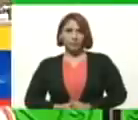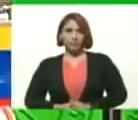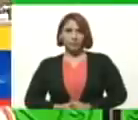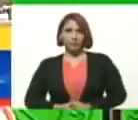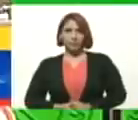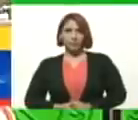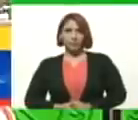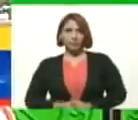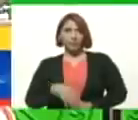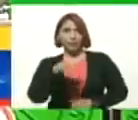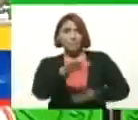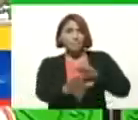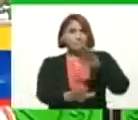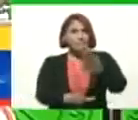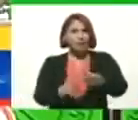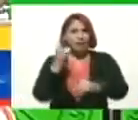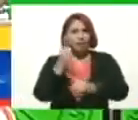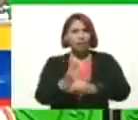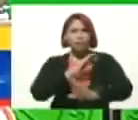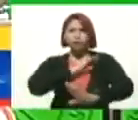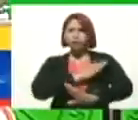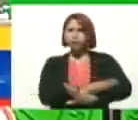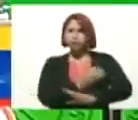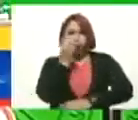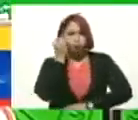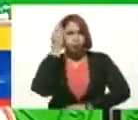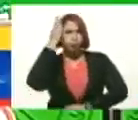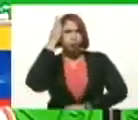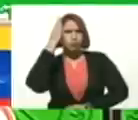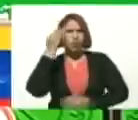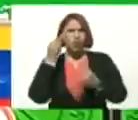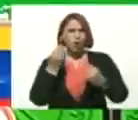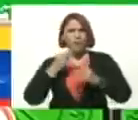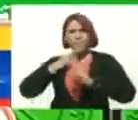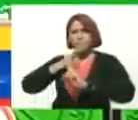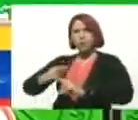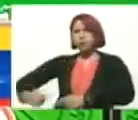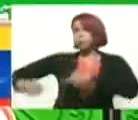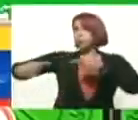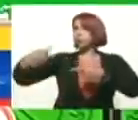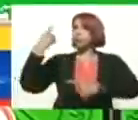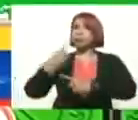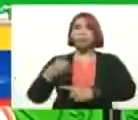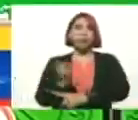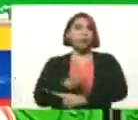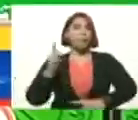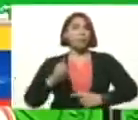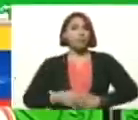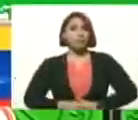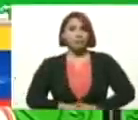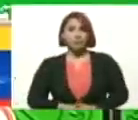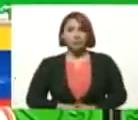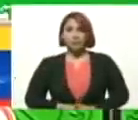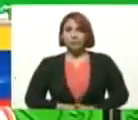Y de los pasos que hay que dar para fortalecer la capacidad de reacción rápida e inmediata.